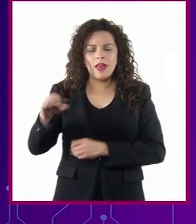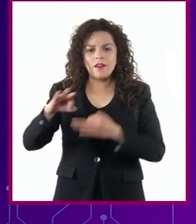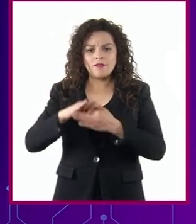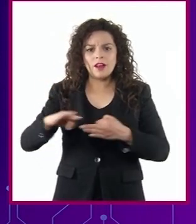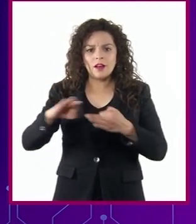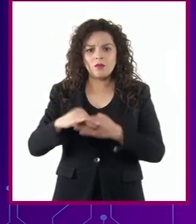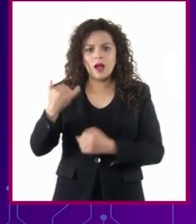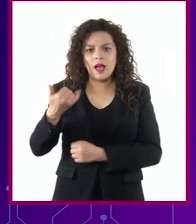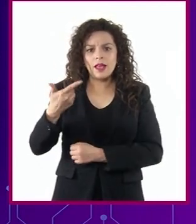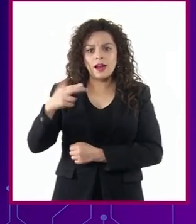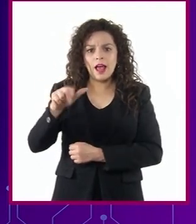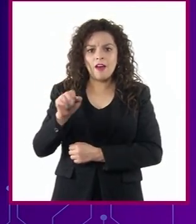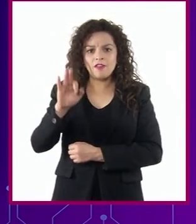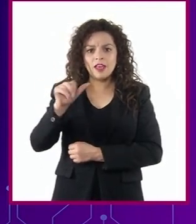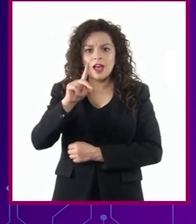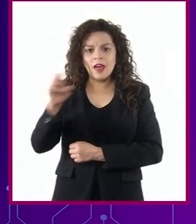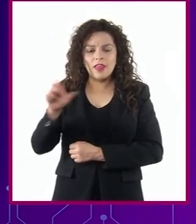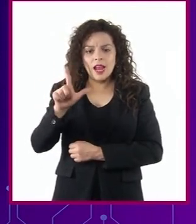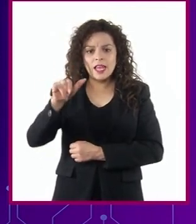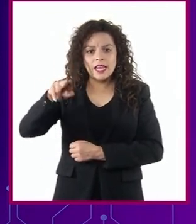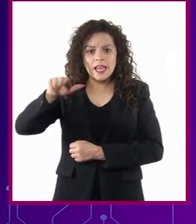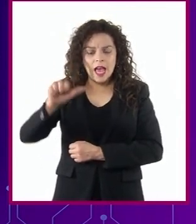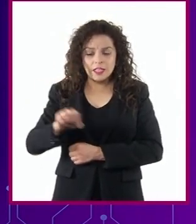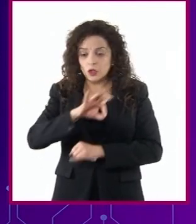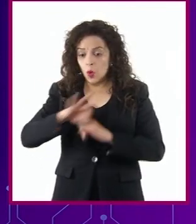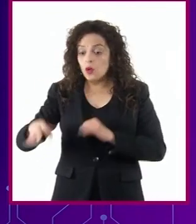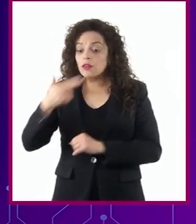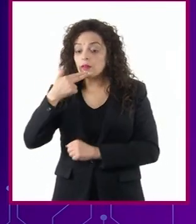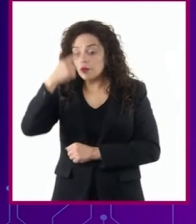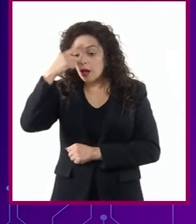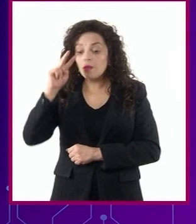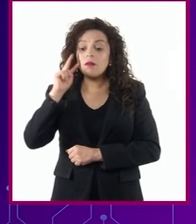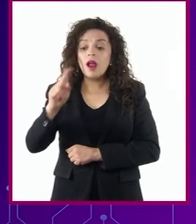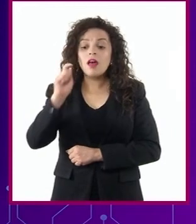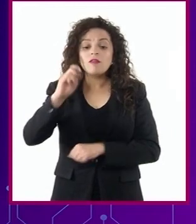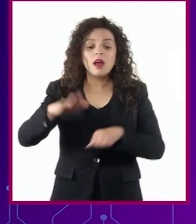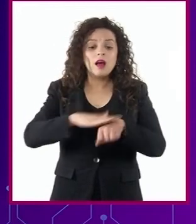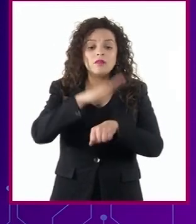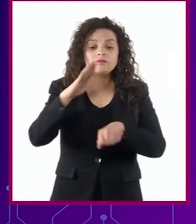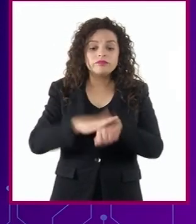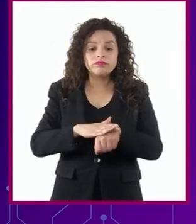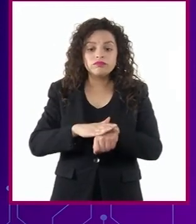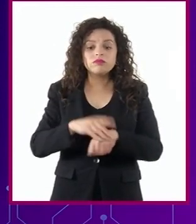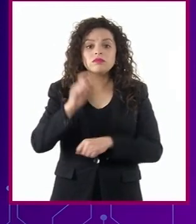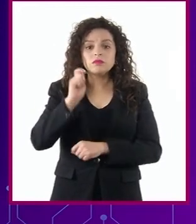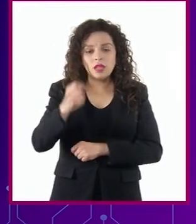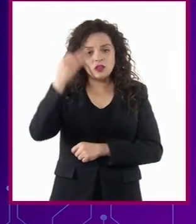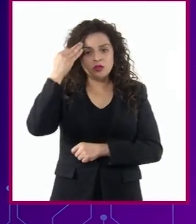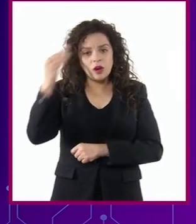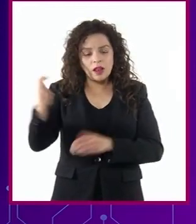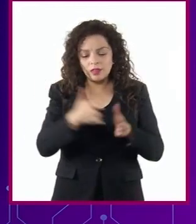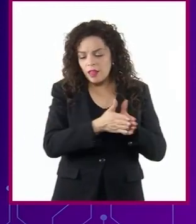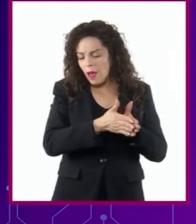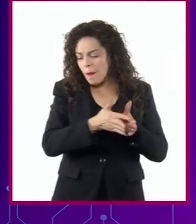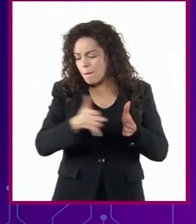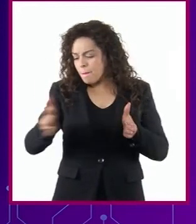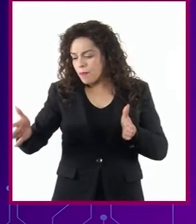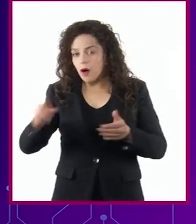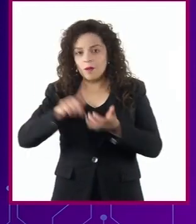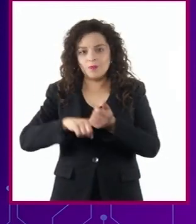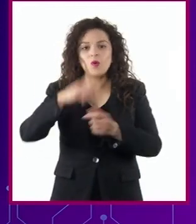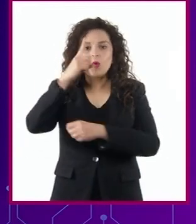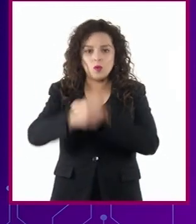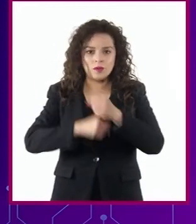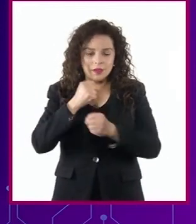líneas es que esta última se utiliza para ver la evaluación de alguna variable a través del tiempo. En este caso se